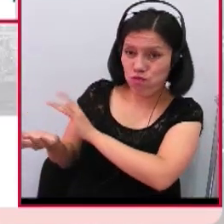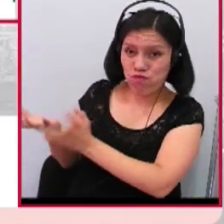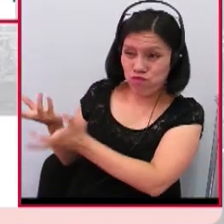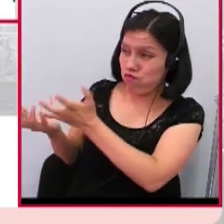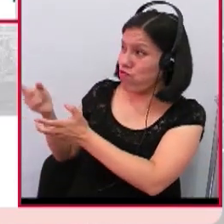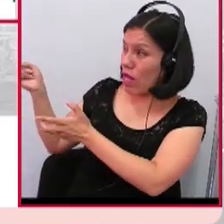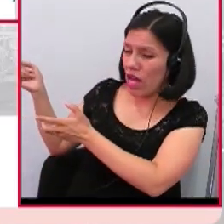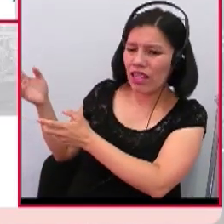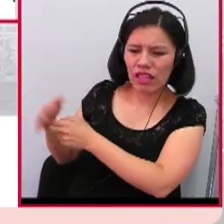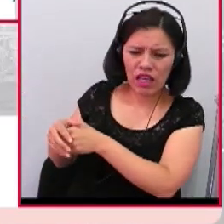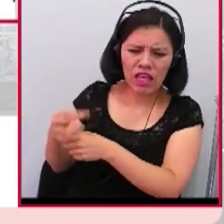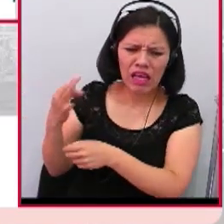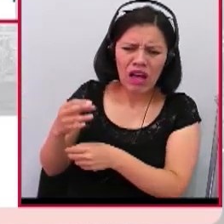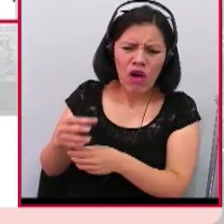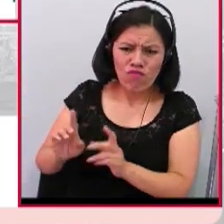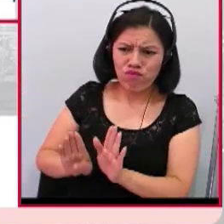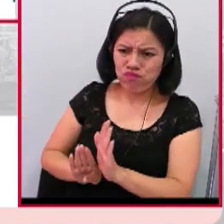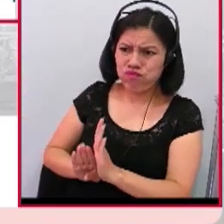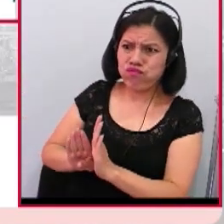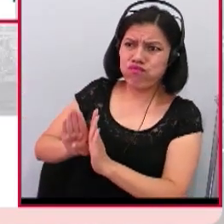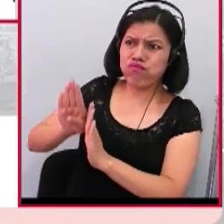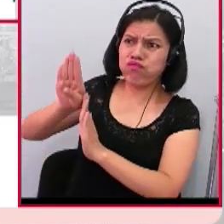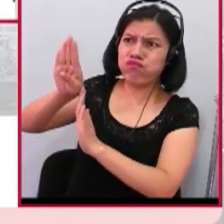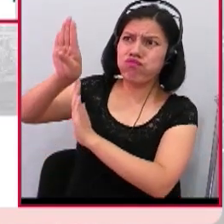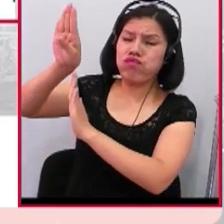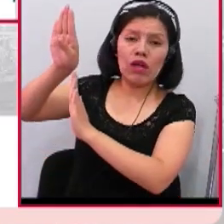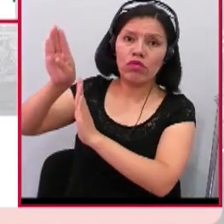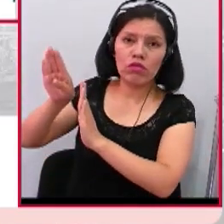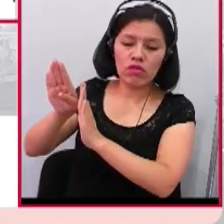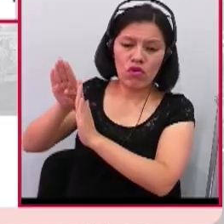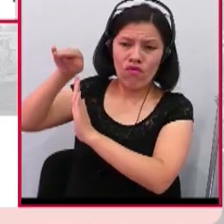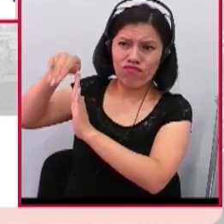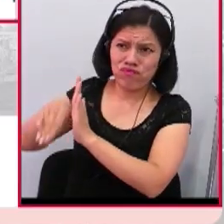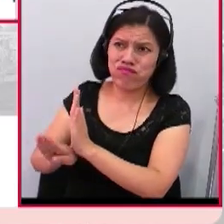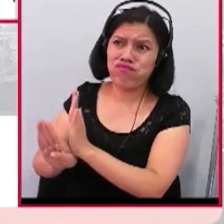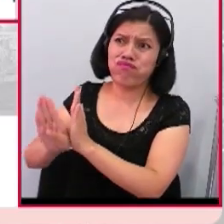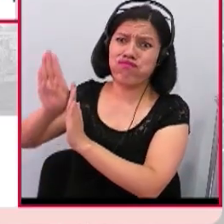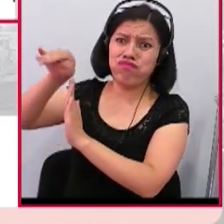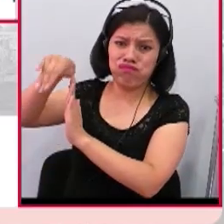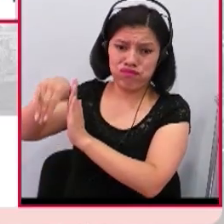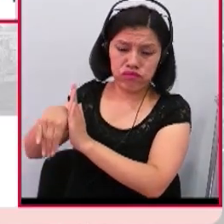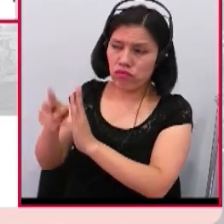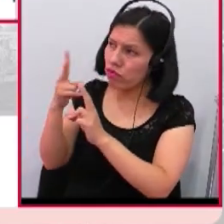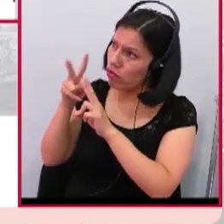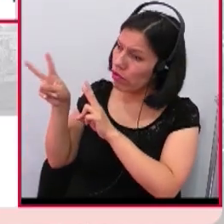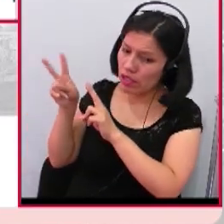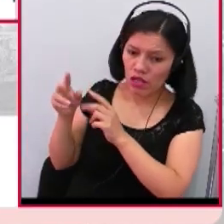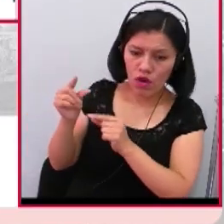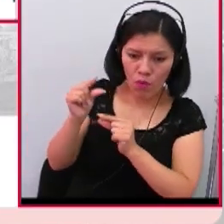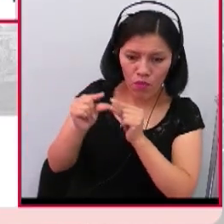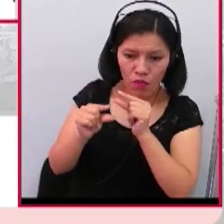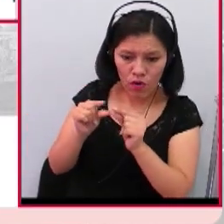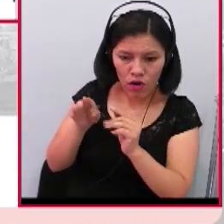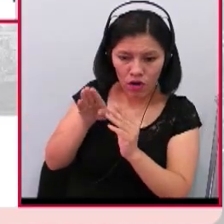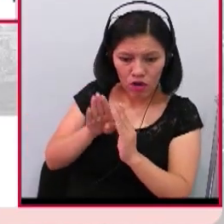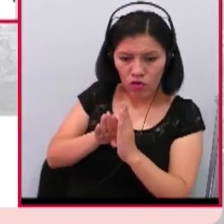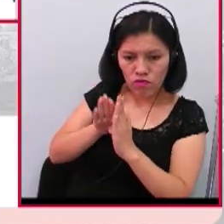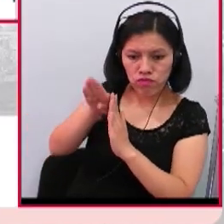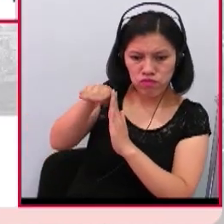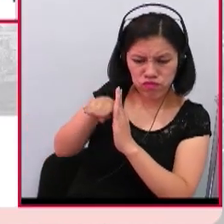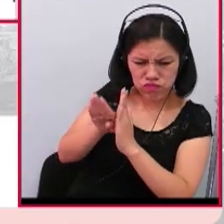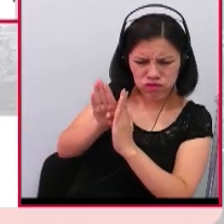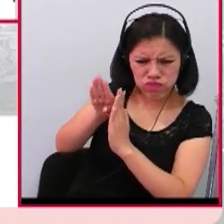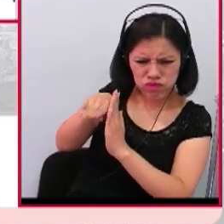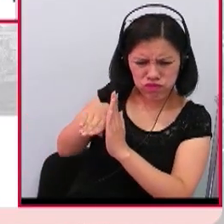creciente, pero en las últimas campañas ya no es tan decreciente. Todos esos controles que les he explicado un poco en este breve tiempo nos ha permitido